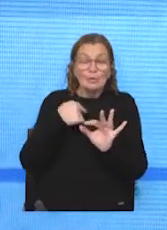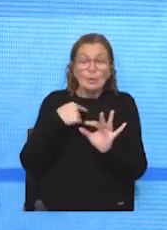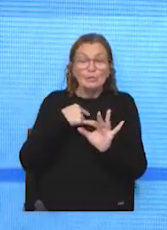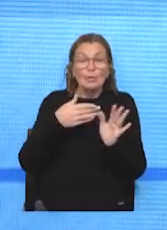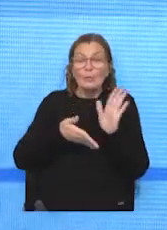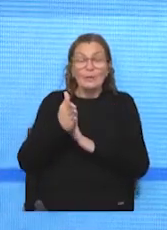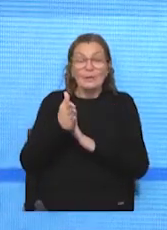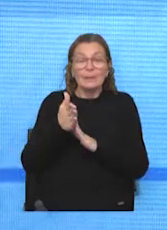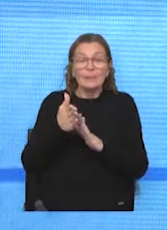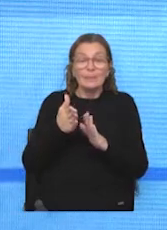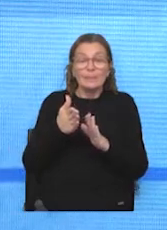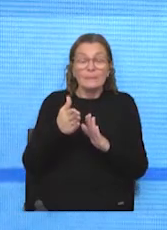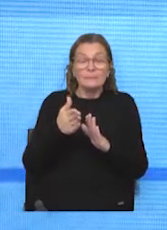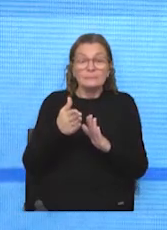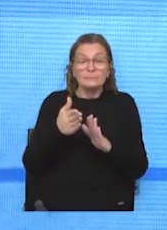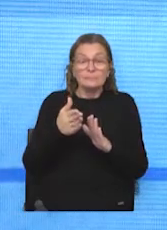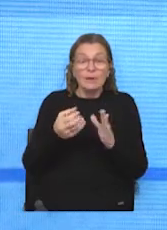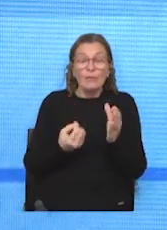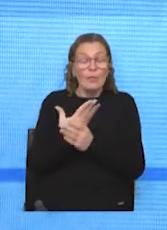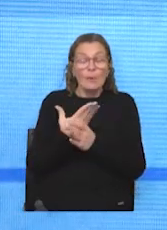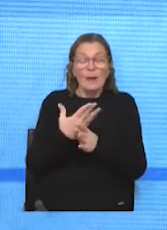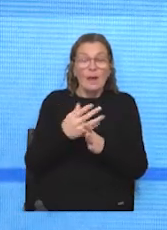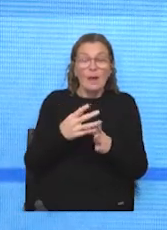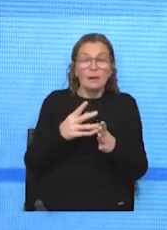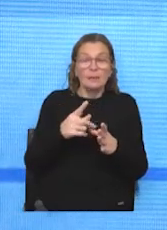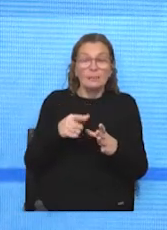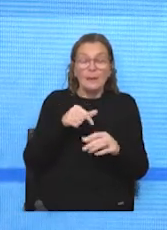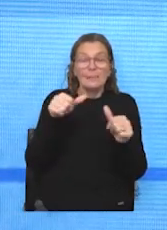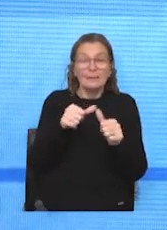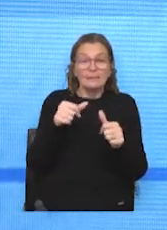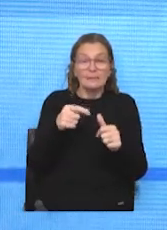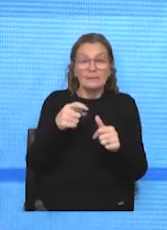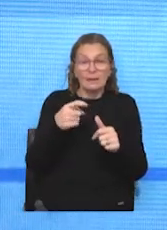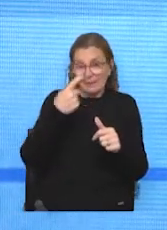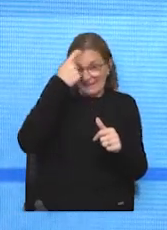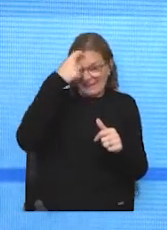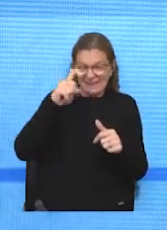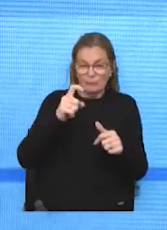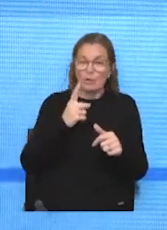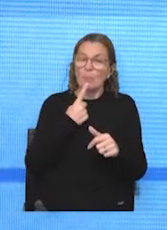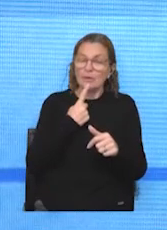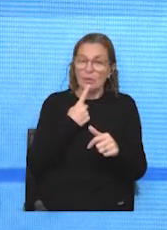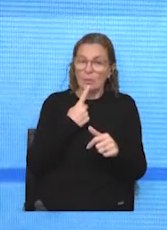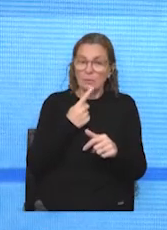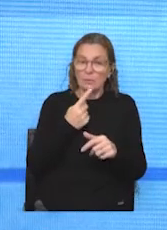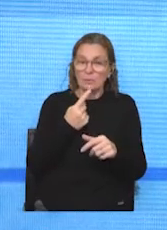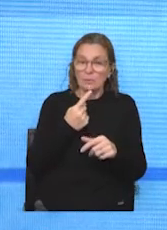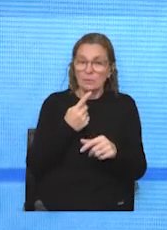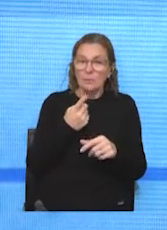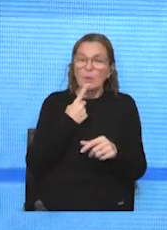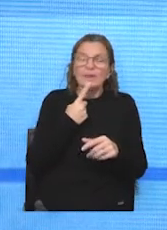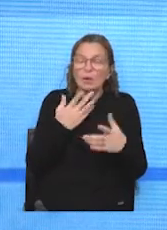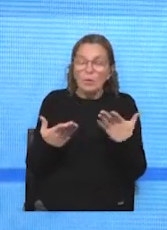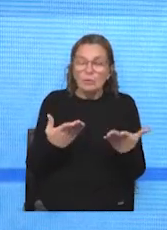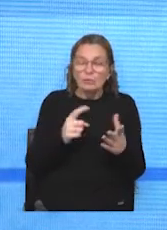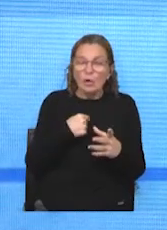salí de de de de forma espontánea y me dice cient cólogan politólogo